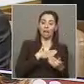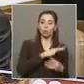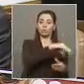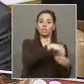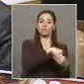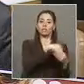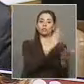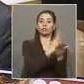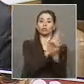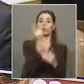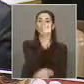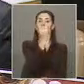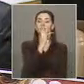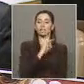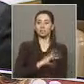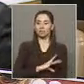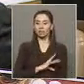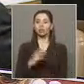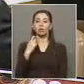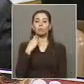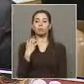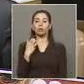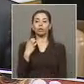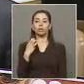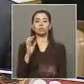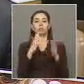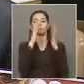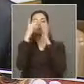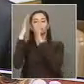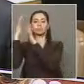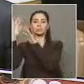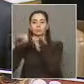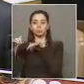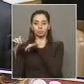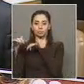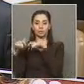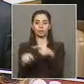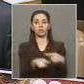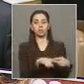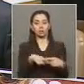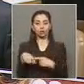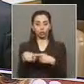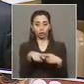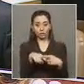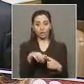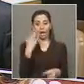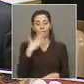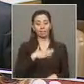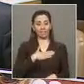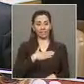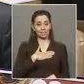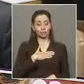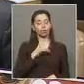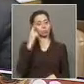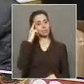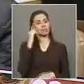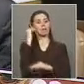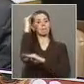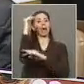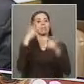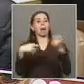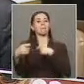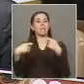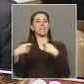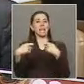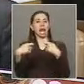universidades chilenas. Y eso porque la sociedad, a pesar de que se quiso instalar una lógica de mercado que afectara